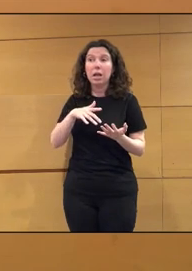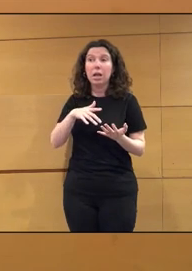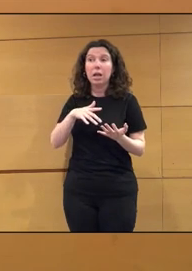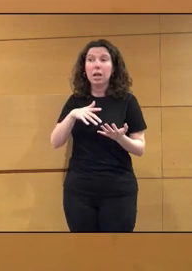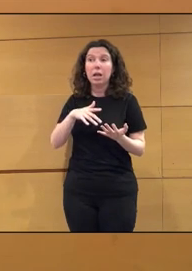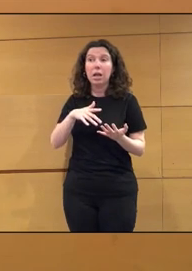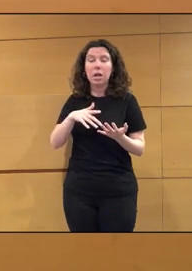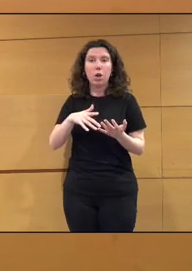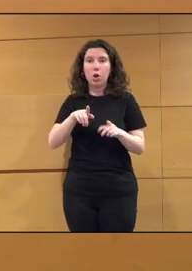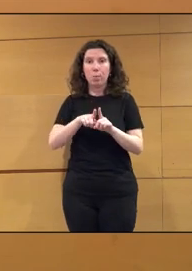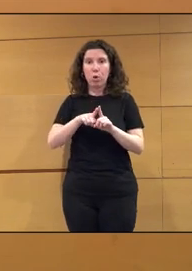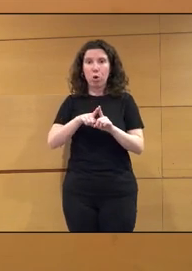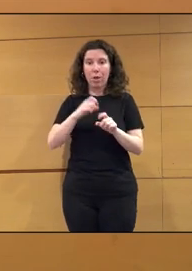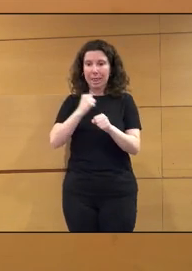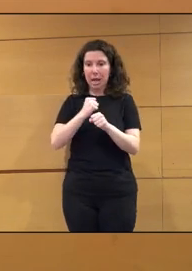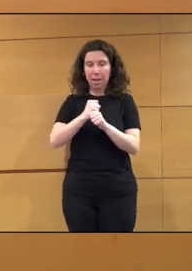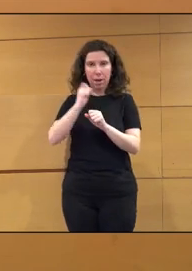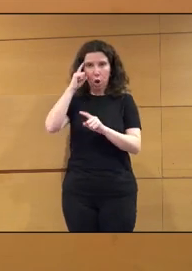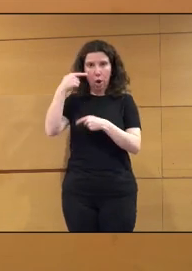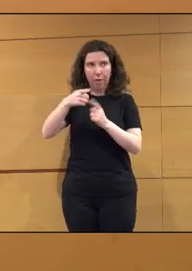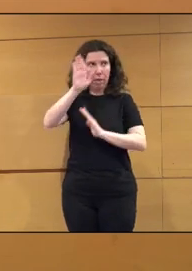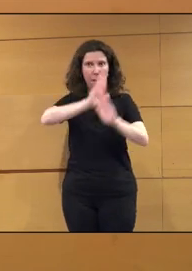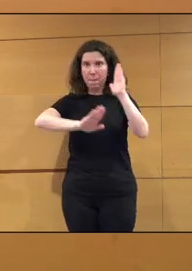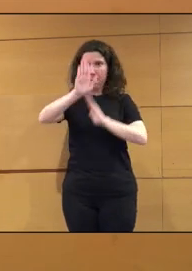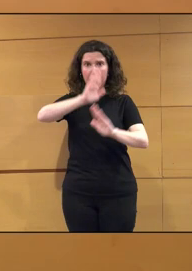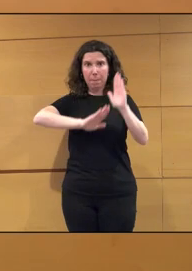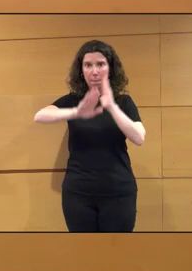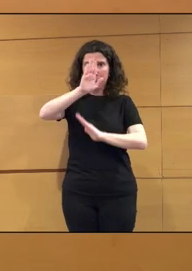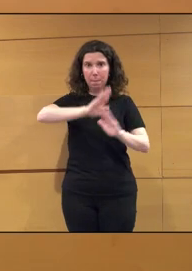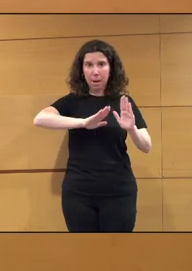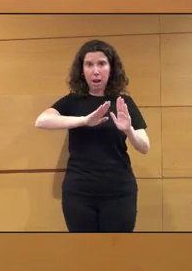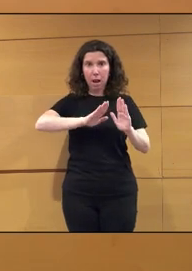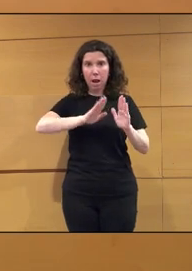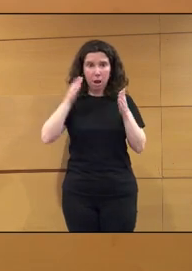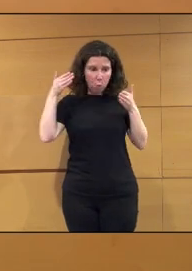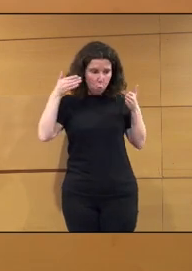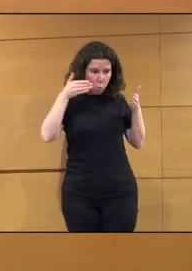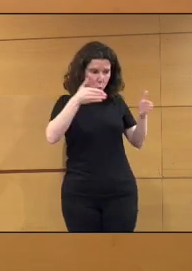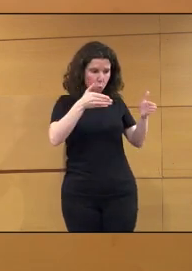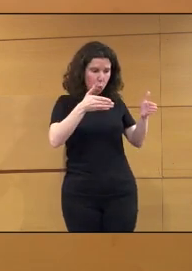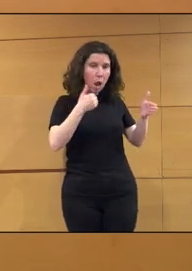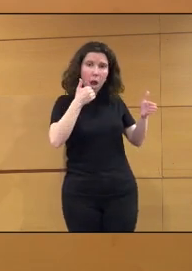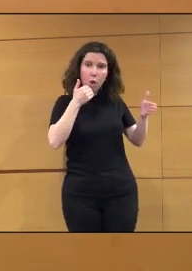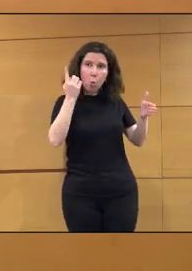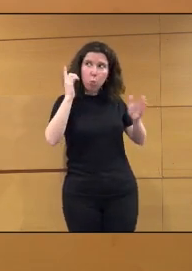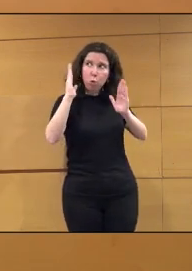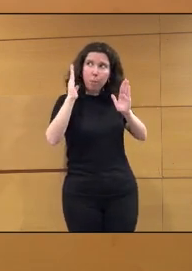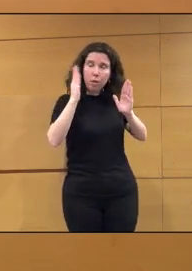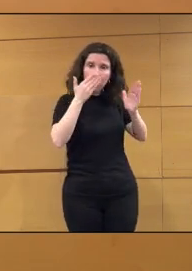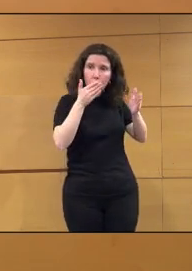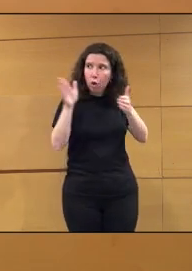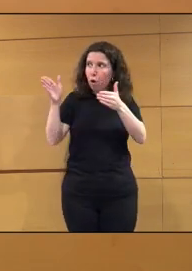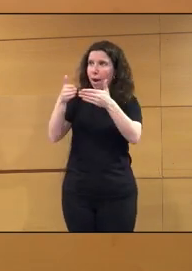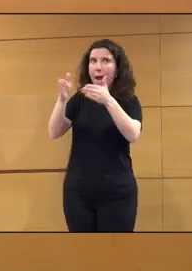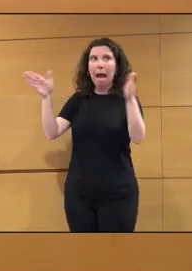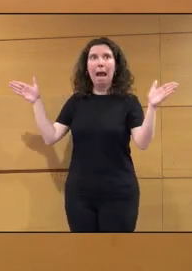la vorágine de faena que hay al día en día, intentar sacar las 200